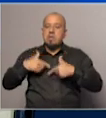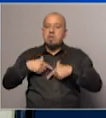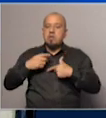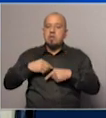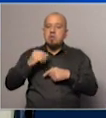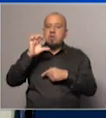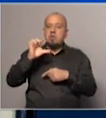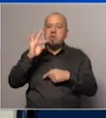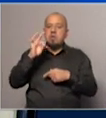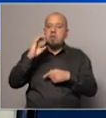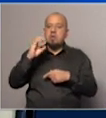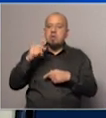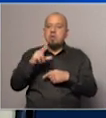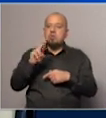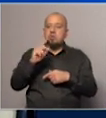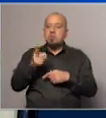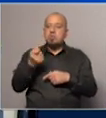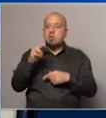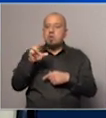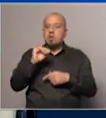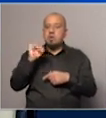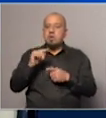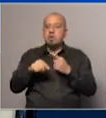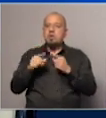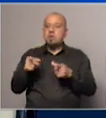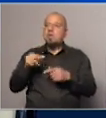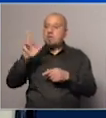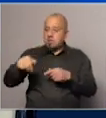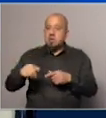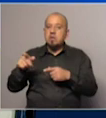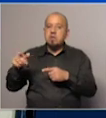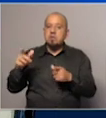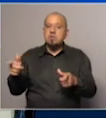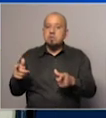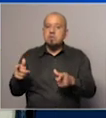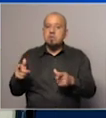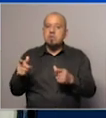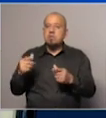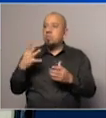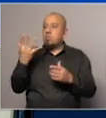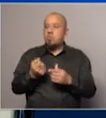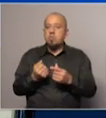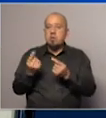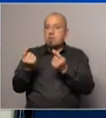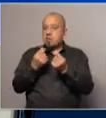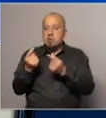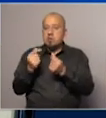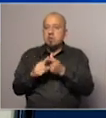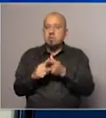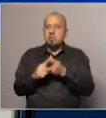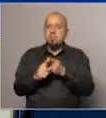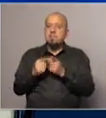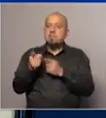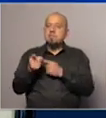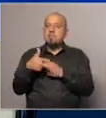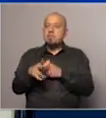vi vino hasta la sede de fútbol y nos dijo muchachos tienen razón lo tragó el agujero negro a partir de